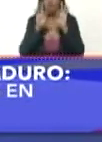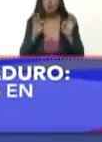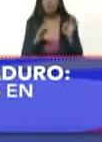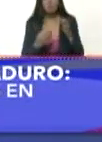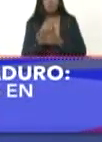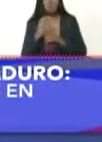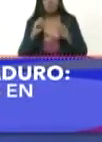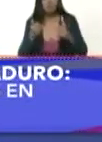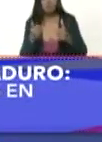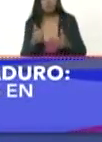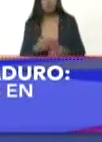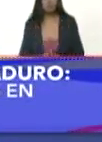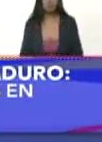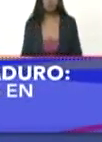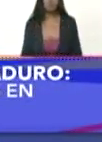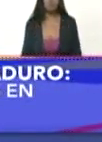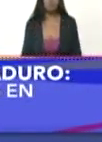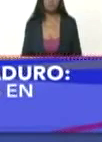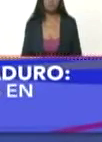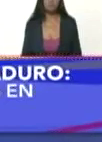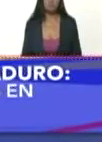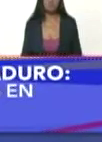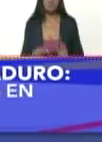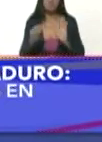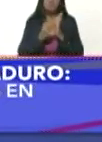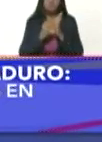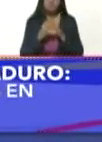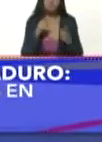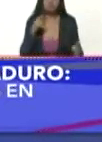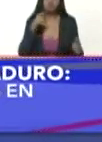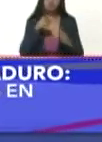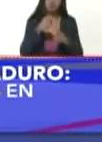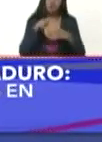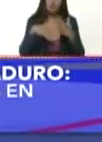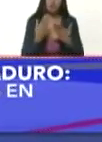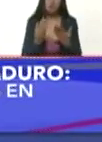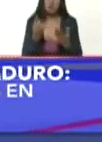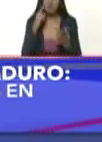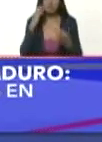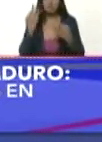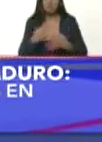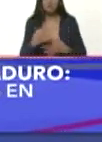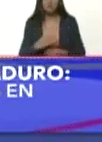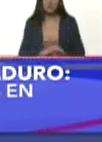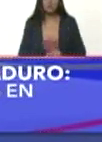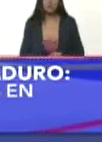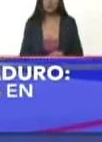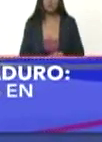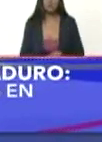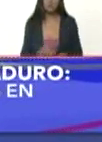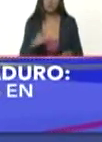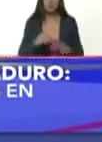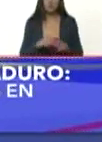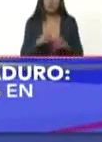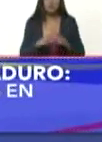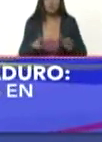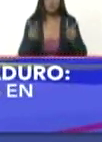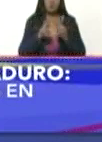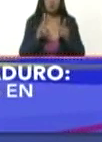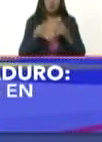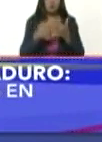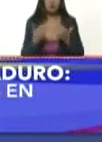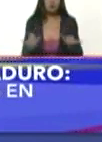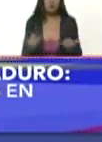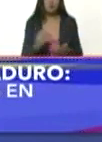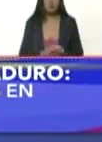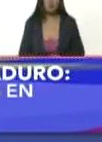fundamentales que han marcado el rumbo asertivo, el rumbo virtuoso en los momentos